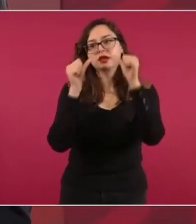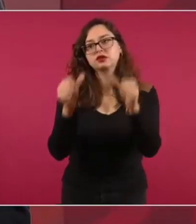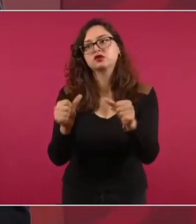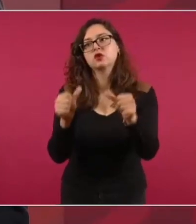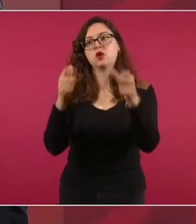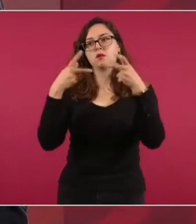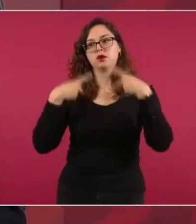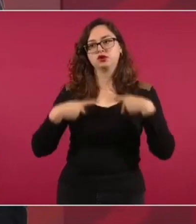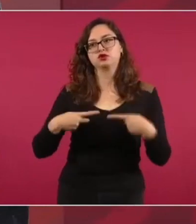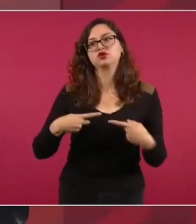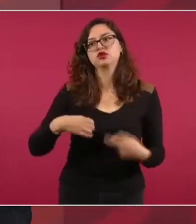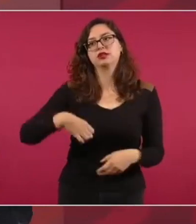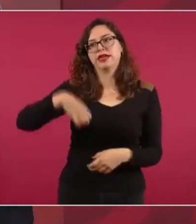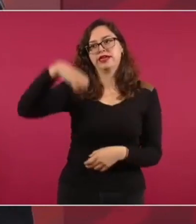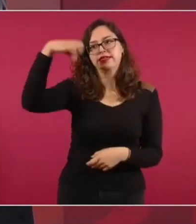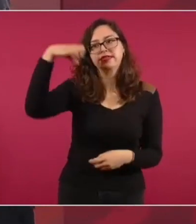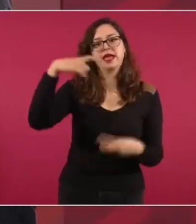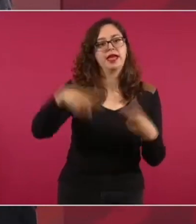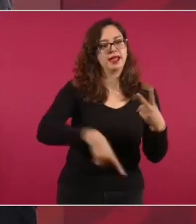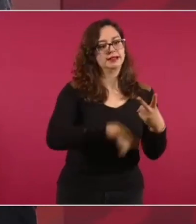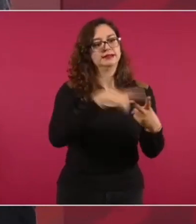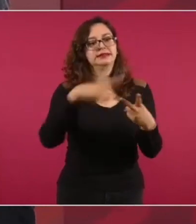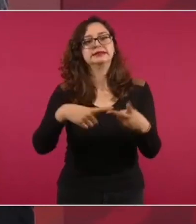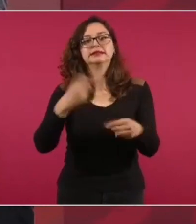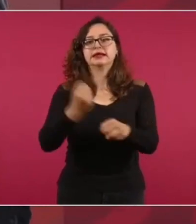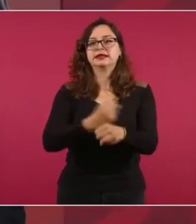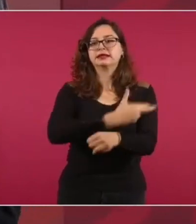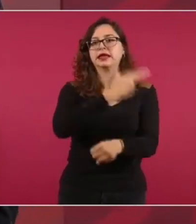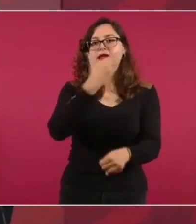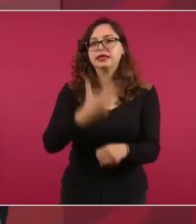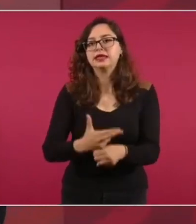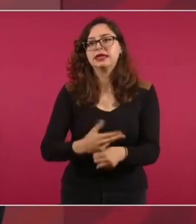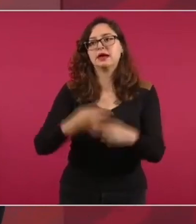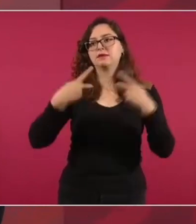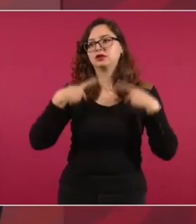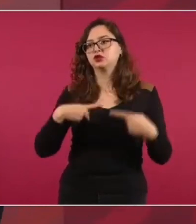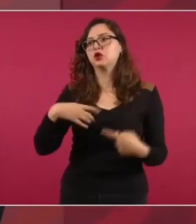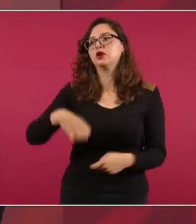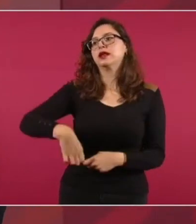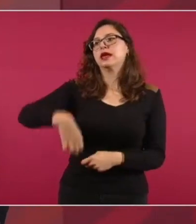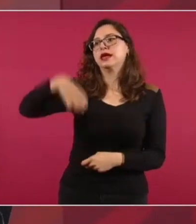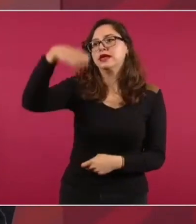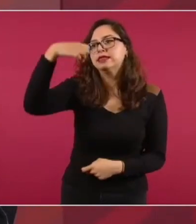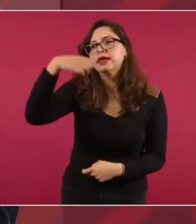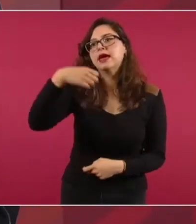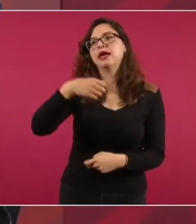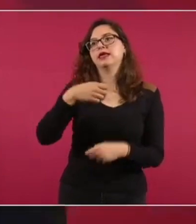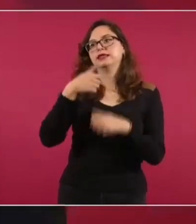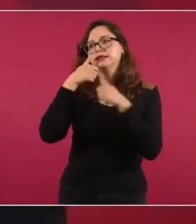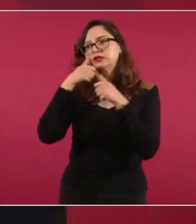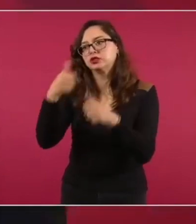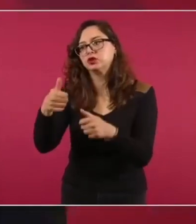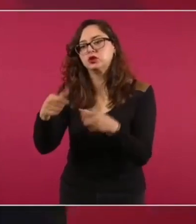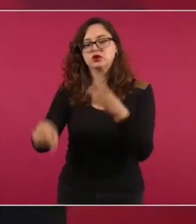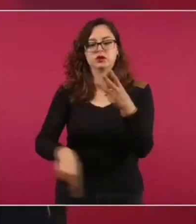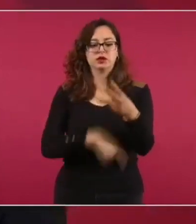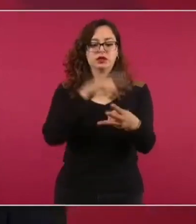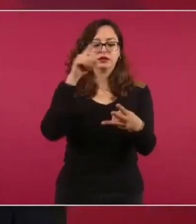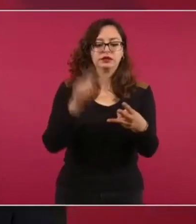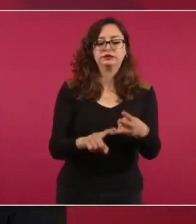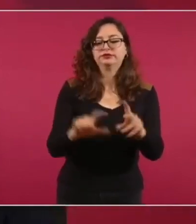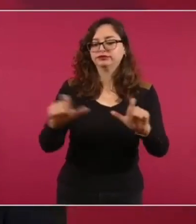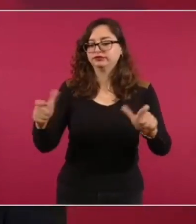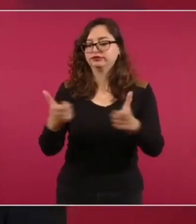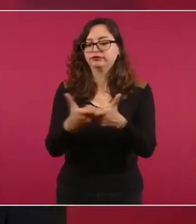Mayor, el fideicomiso. Pues imagínense si hubiese un instituto o